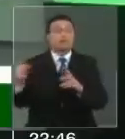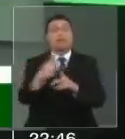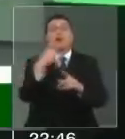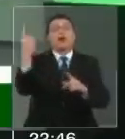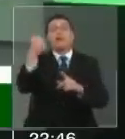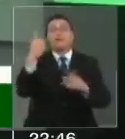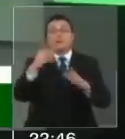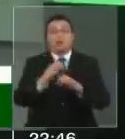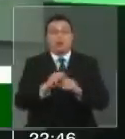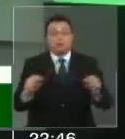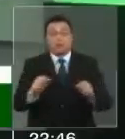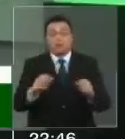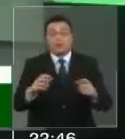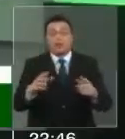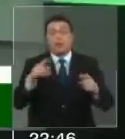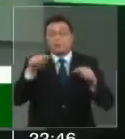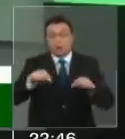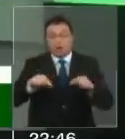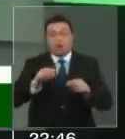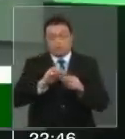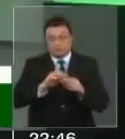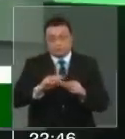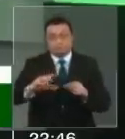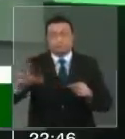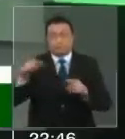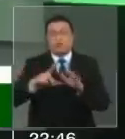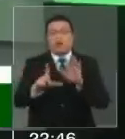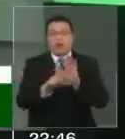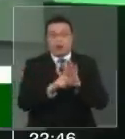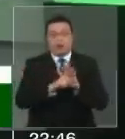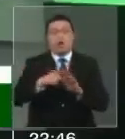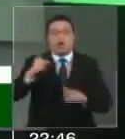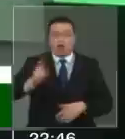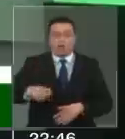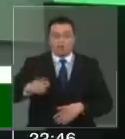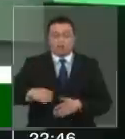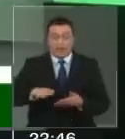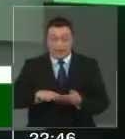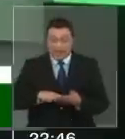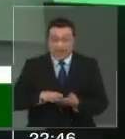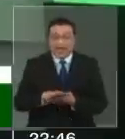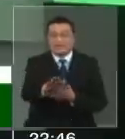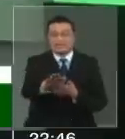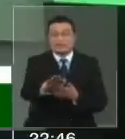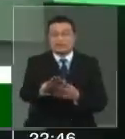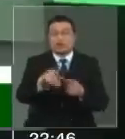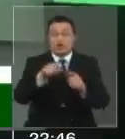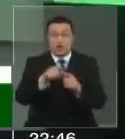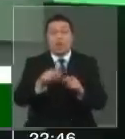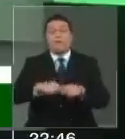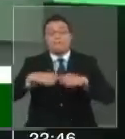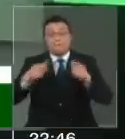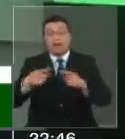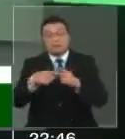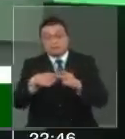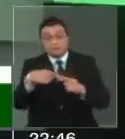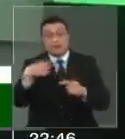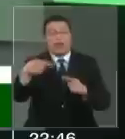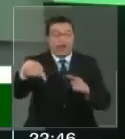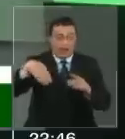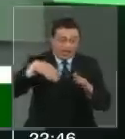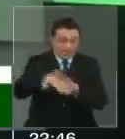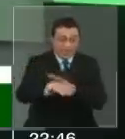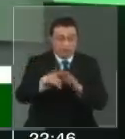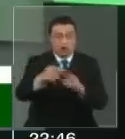cómo te movías dentro. Y ahora, exacto, afortunadamente recién está una ley que obliga a que el acceso interior también, no solo traspasar el umbral, sino que el